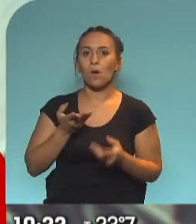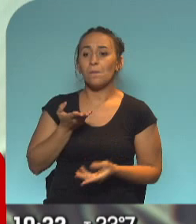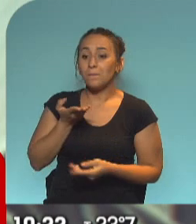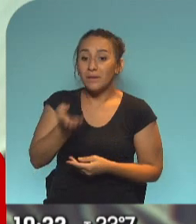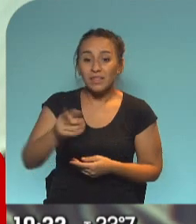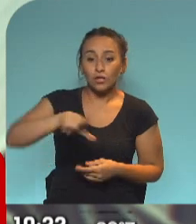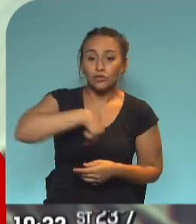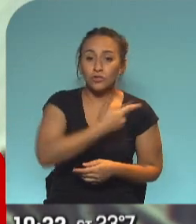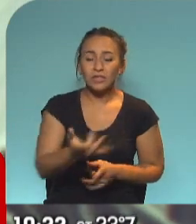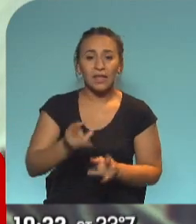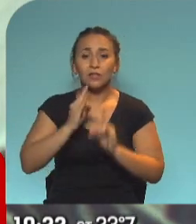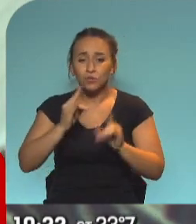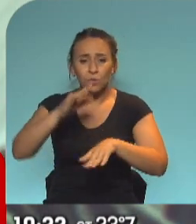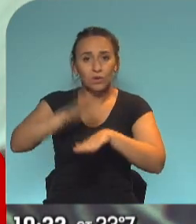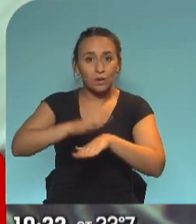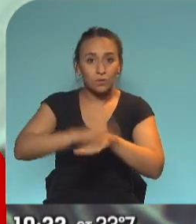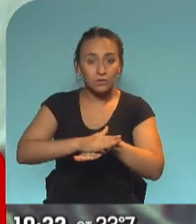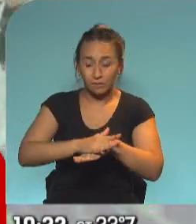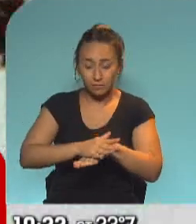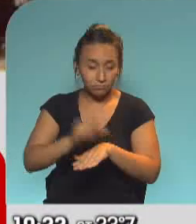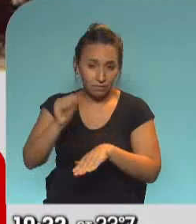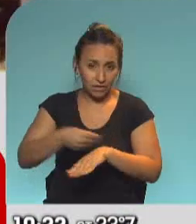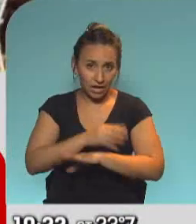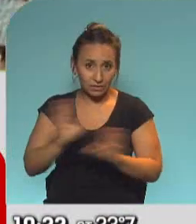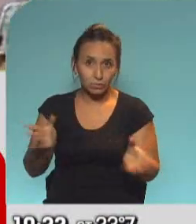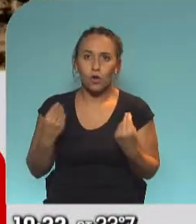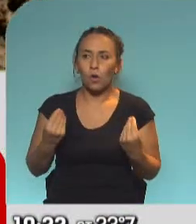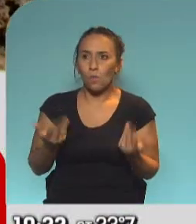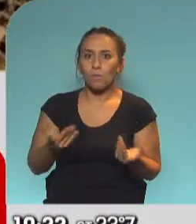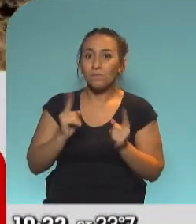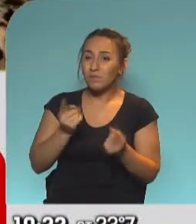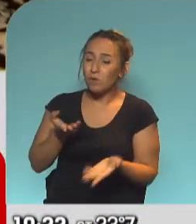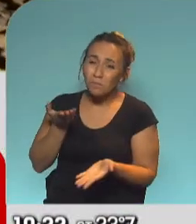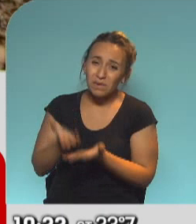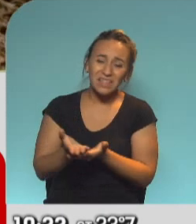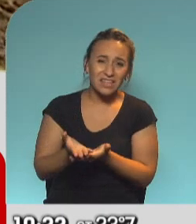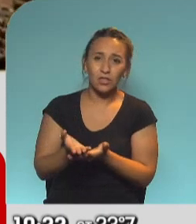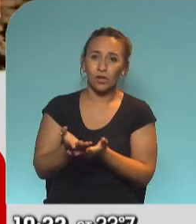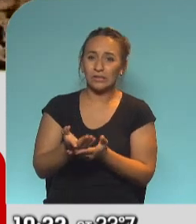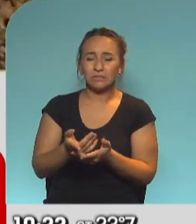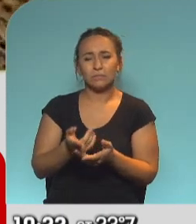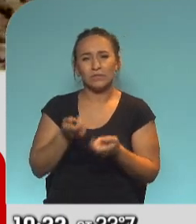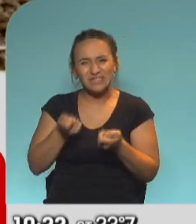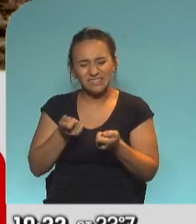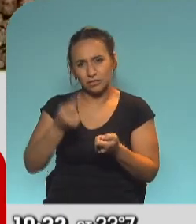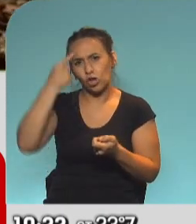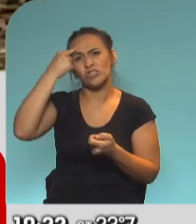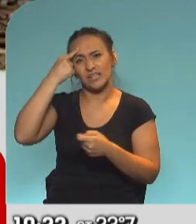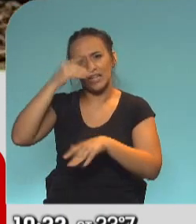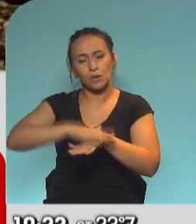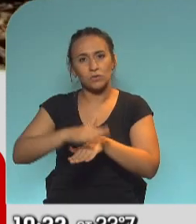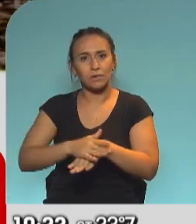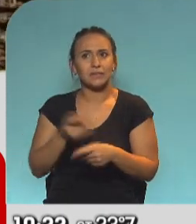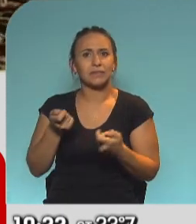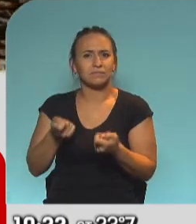responsabilidad social no fue solución? ¿Cómo hacer para que a partir de ahora el mismo pedido sea solución? Creo que ahí está la dificultad del caso, ¿no,